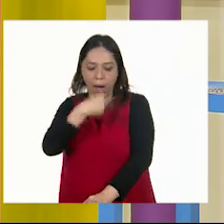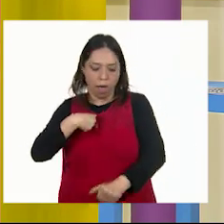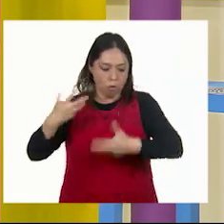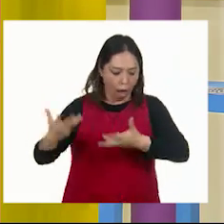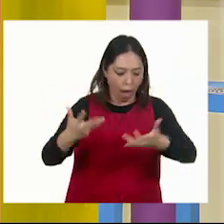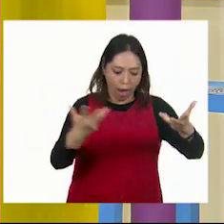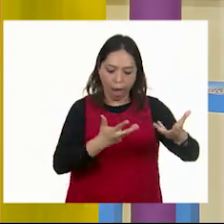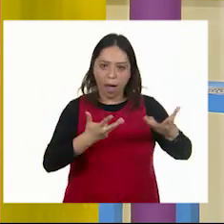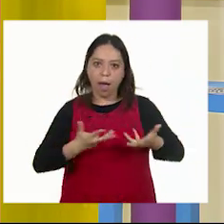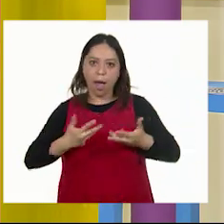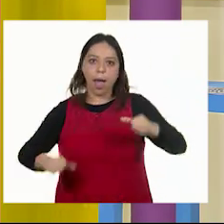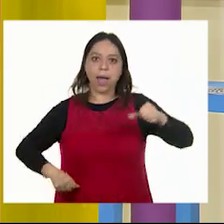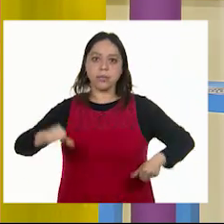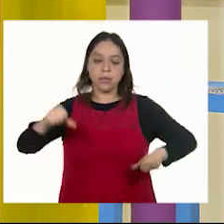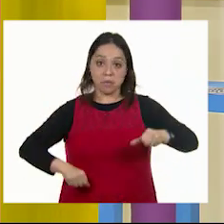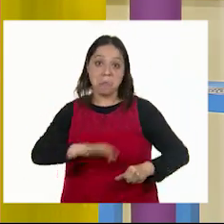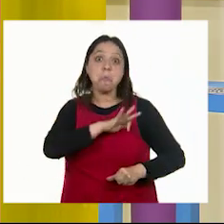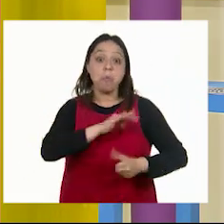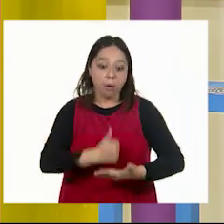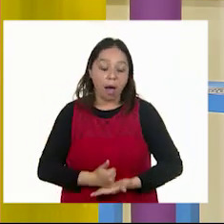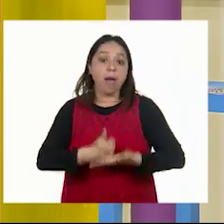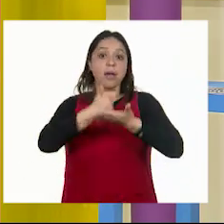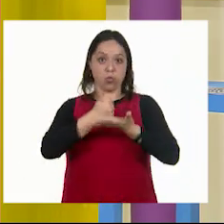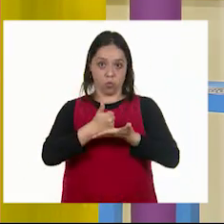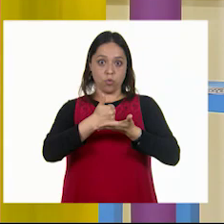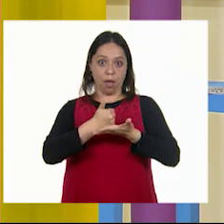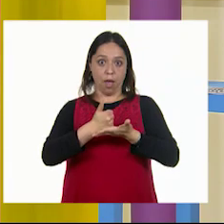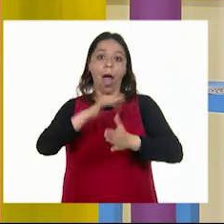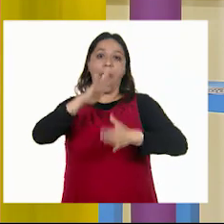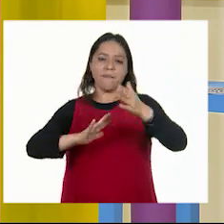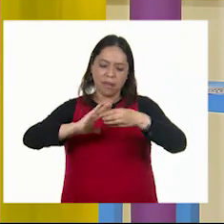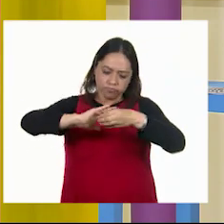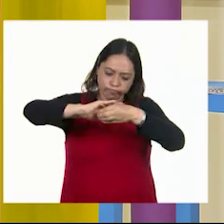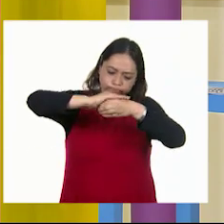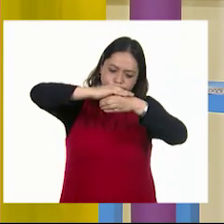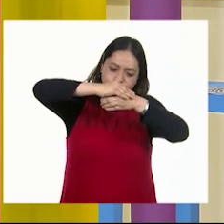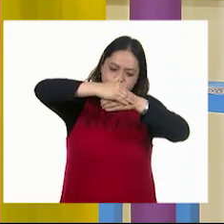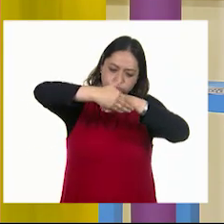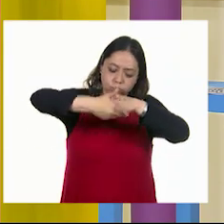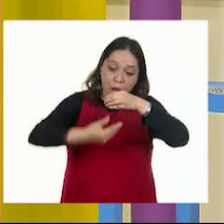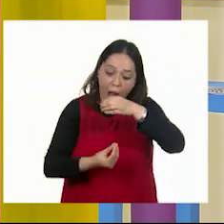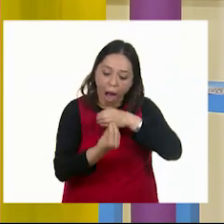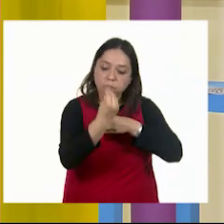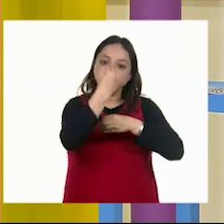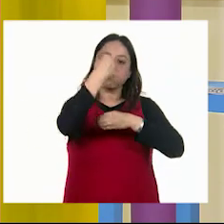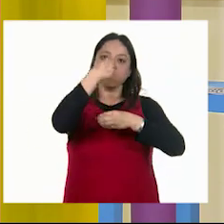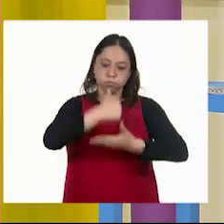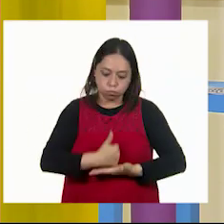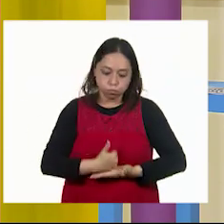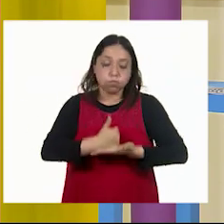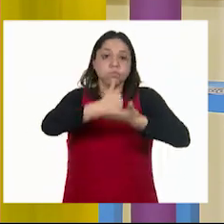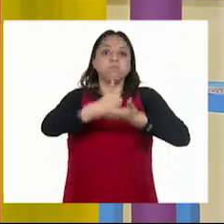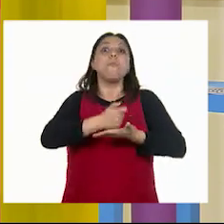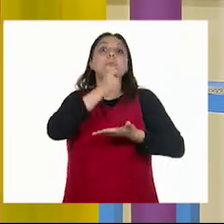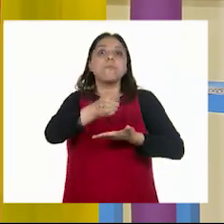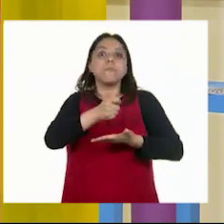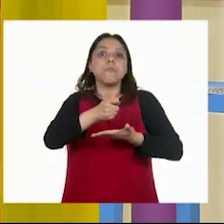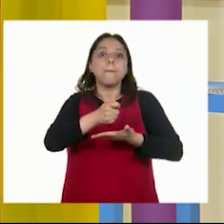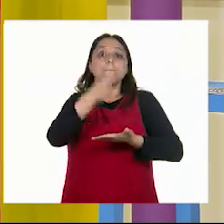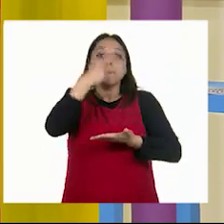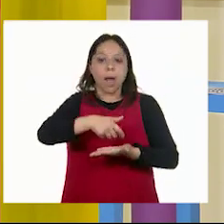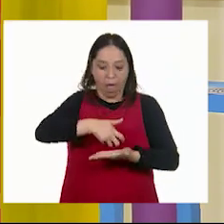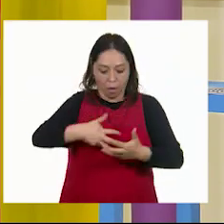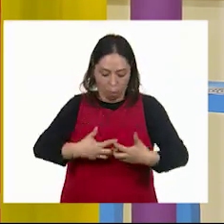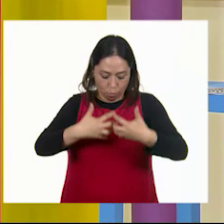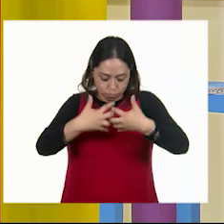actividades que hacemos al día. Consumirlas con cáscara también aprovecha la fibra que contienen y, como comentamos, la fibra ayuda mucho a la